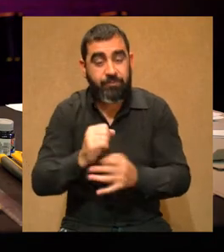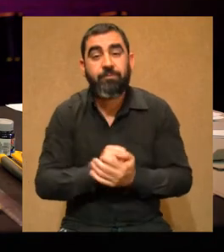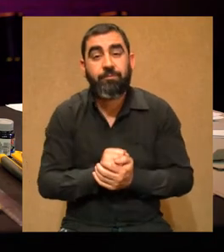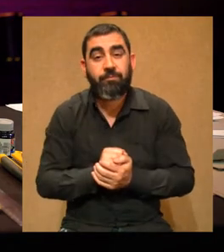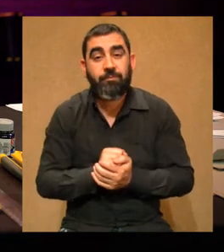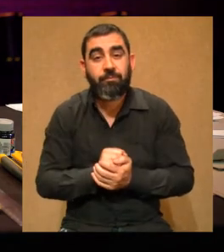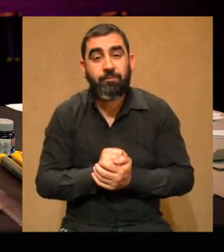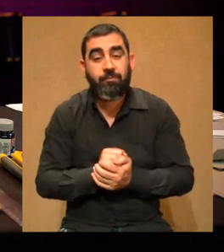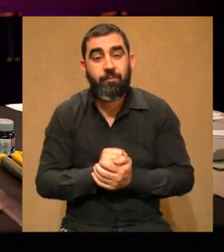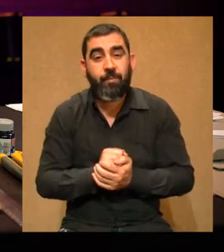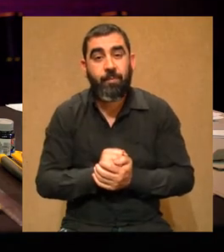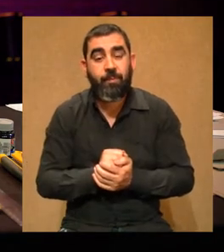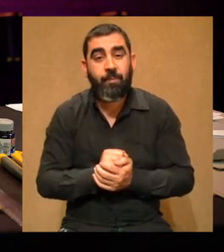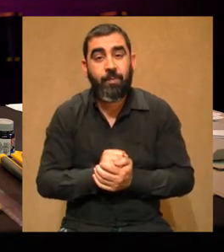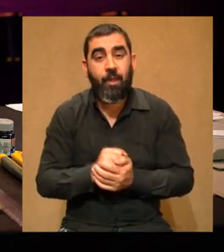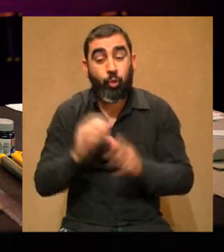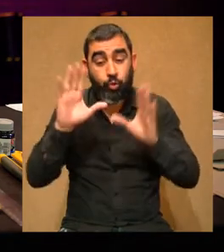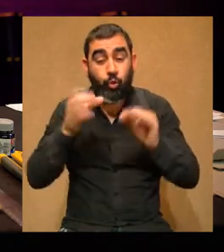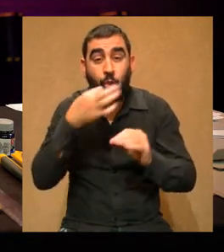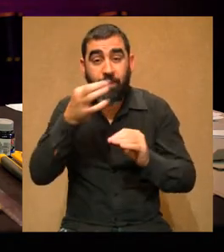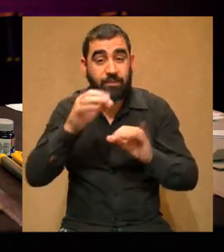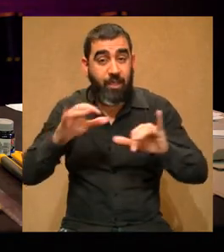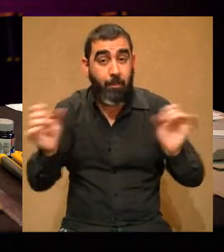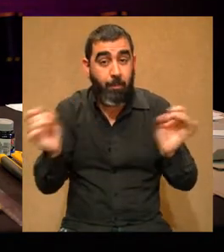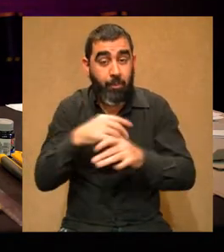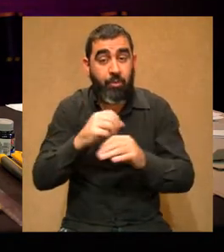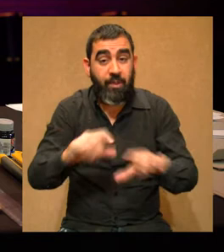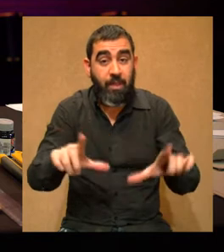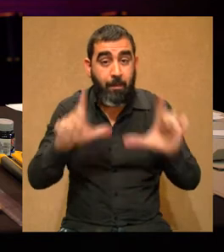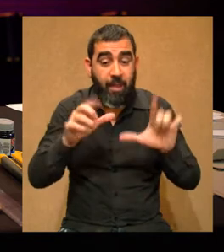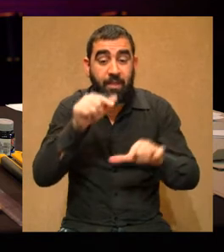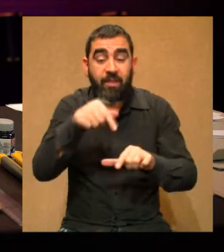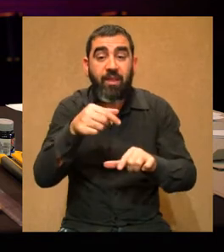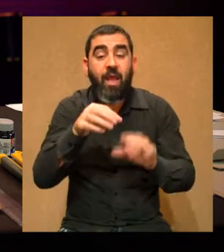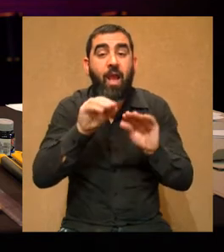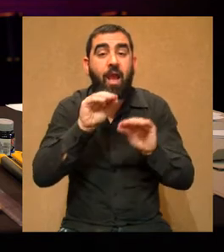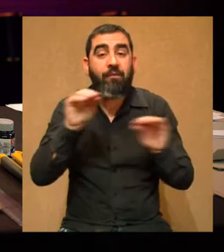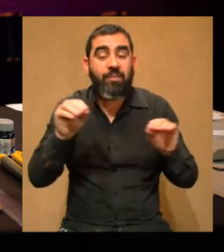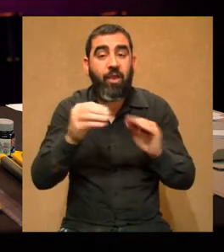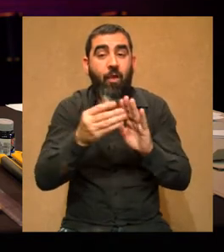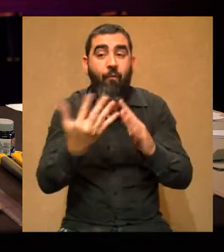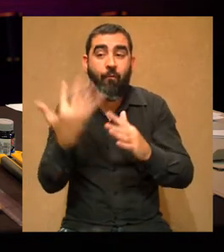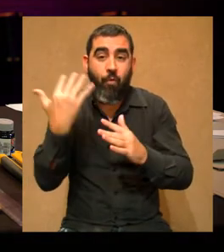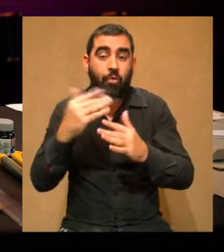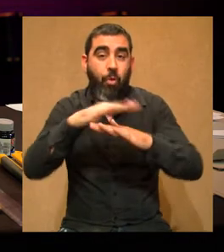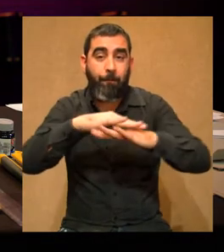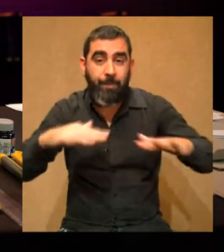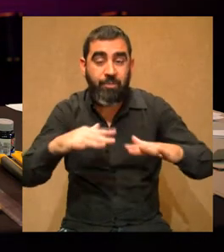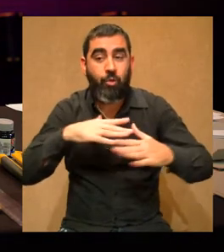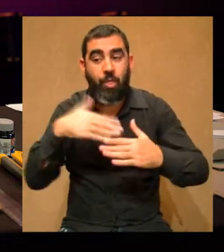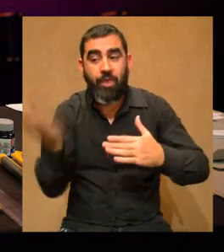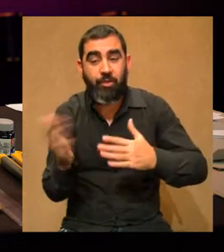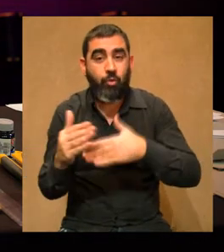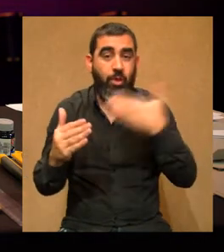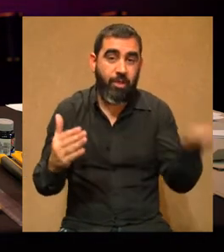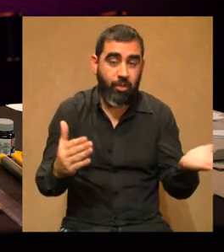especificada y como decía todo la está todo especificado y las imágenes que les decía indican que son el fondo el piso el